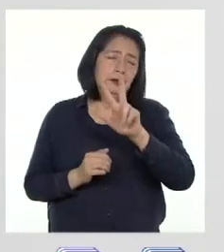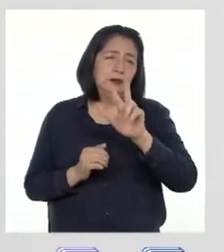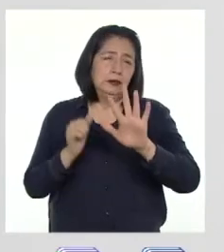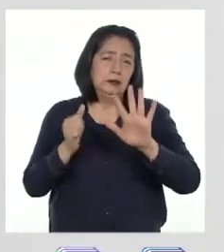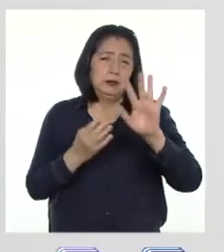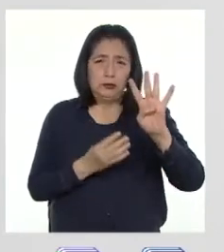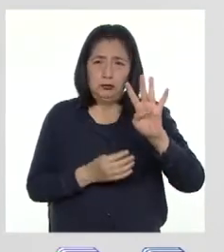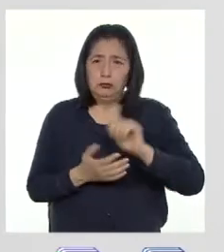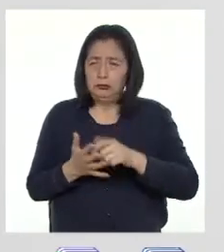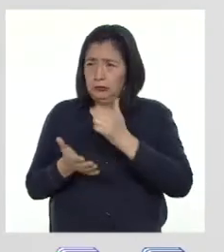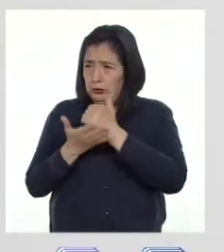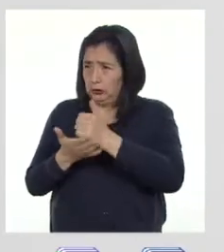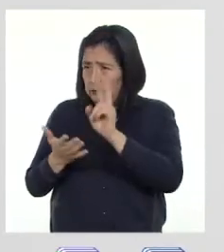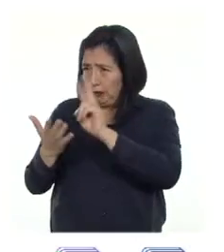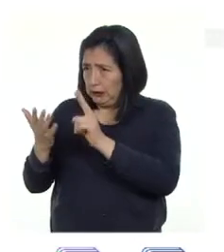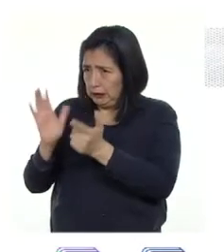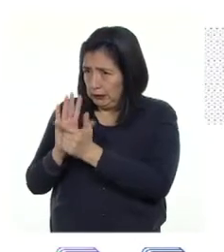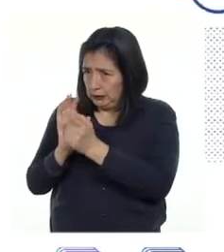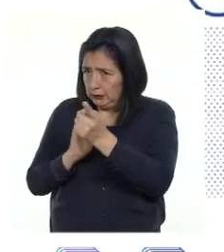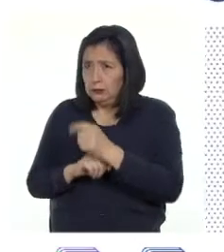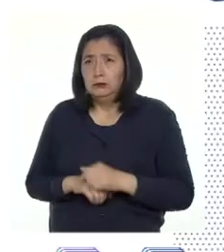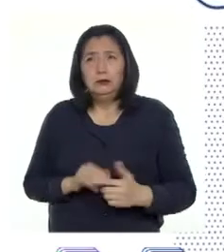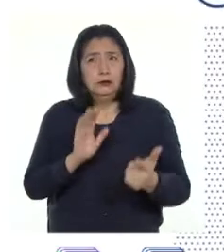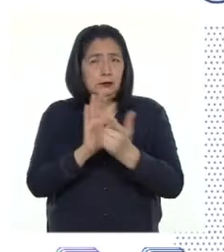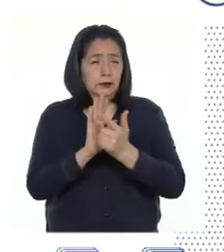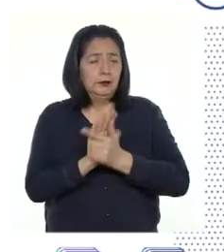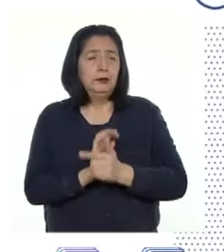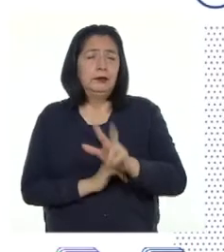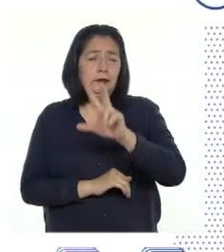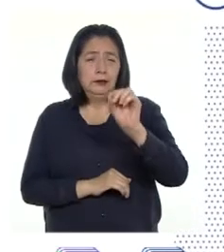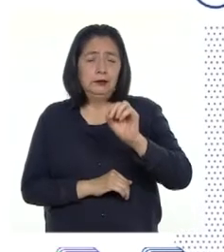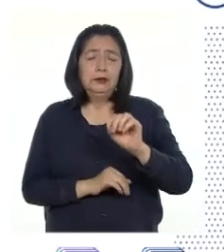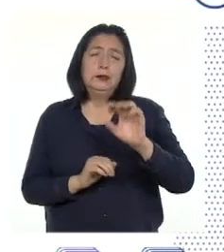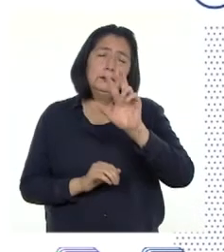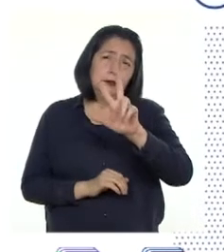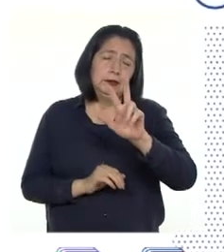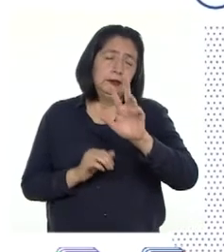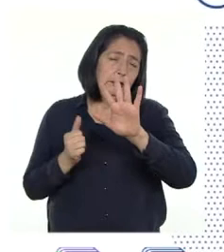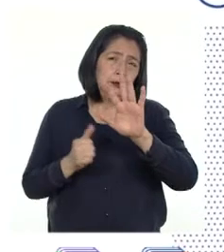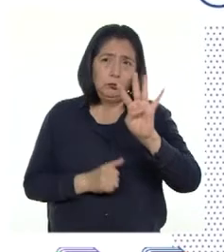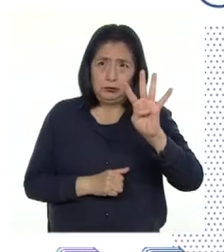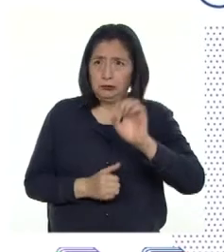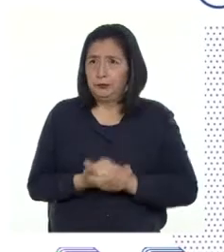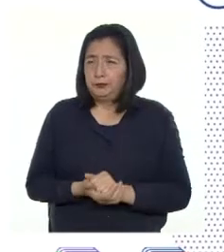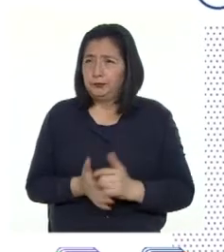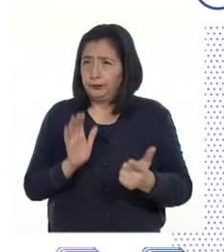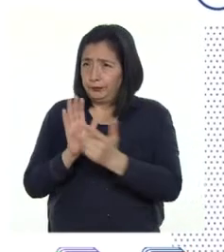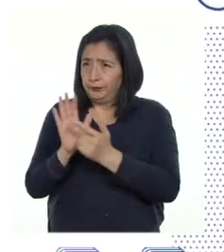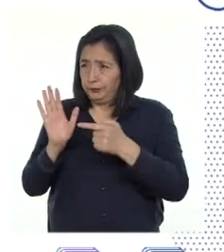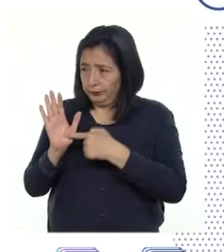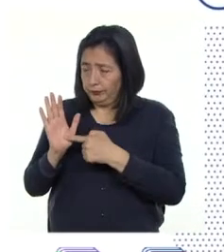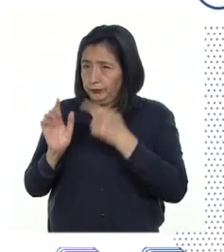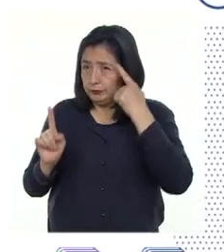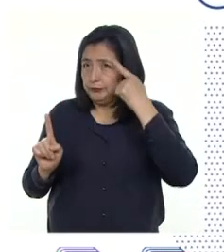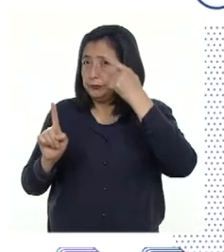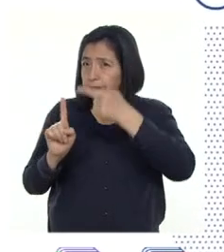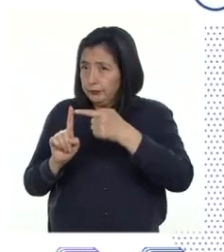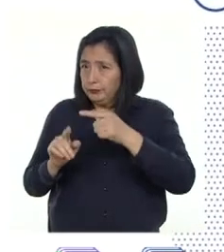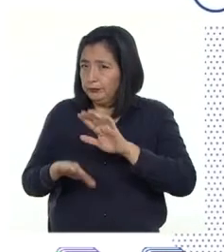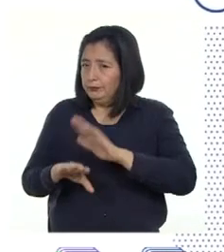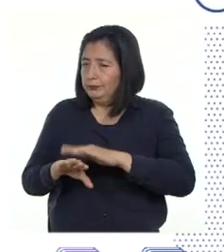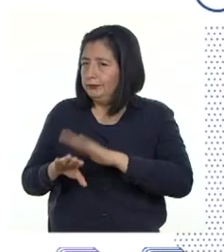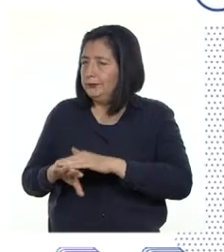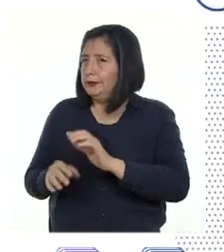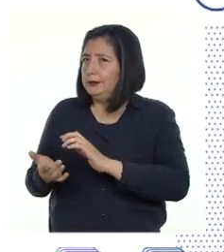3364. ¿Nos ayudas a leerla? Ley número 3364. La ley tiene por objeto